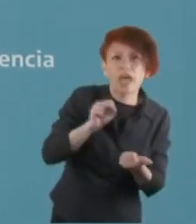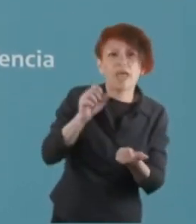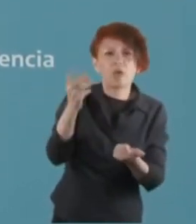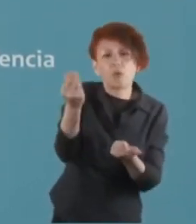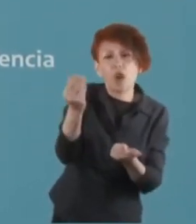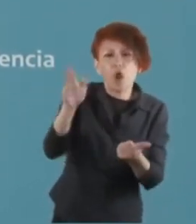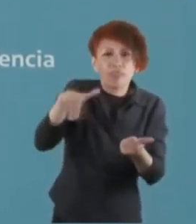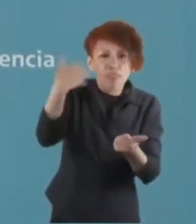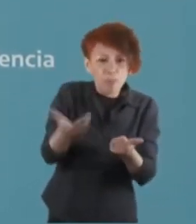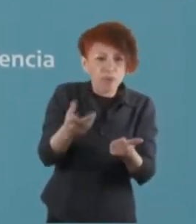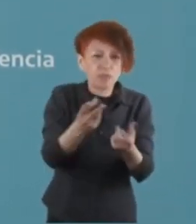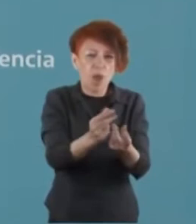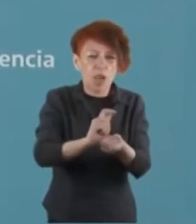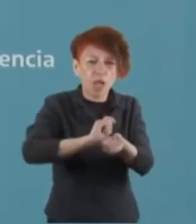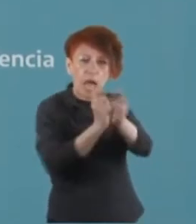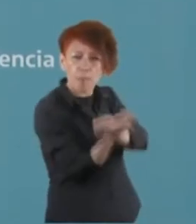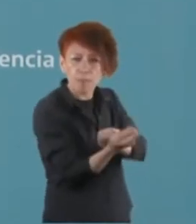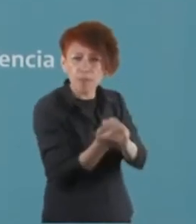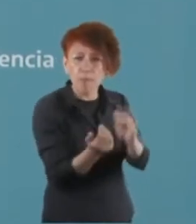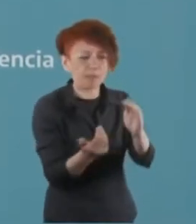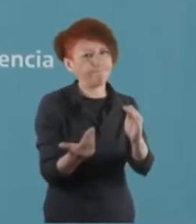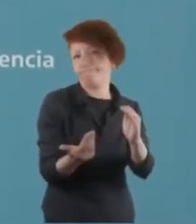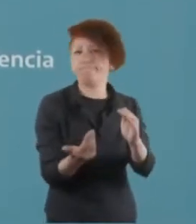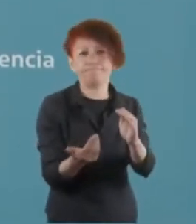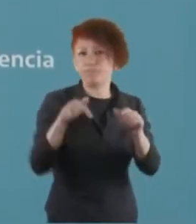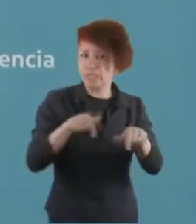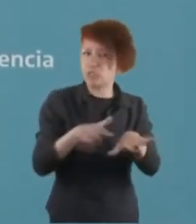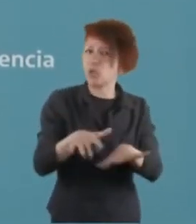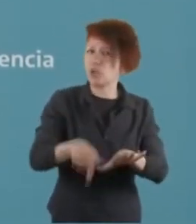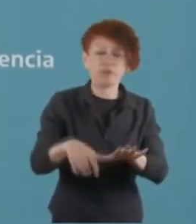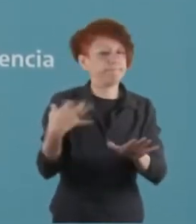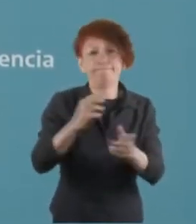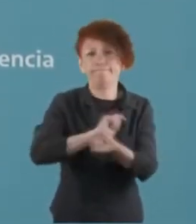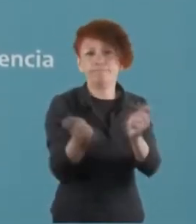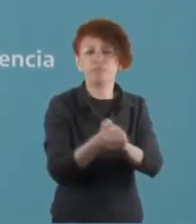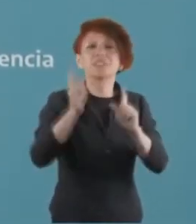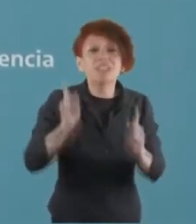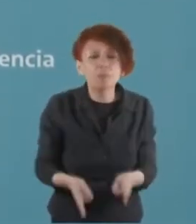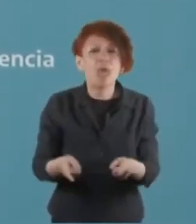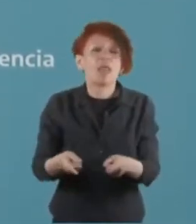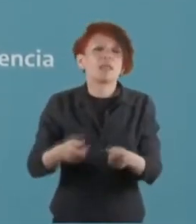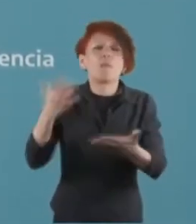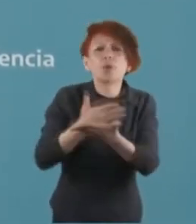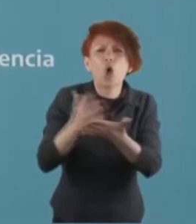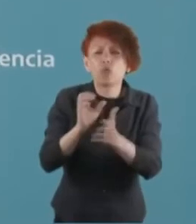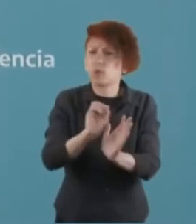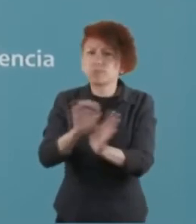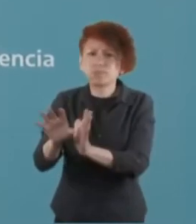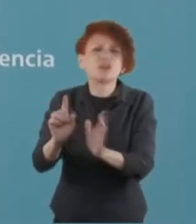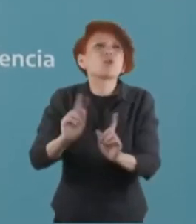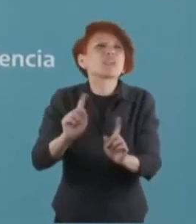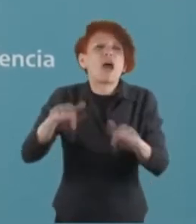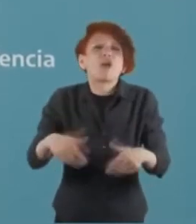en el producto a otro valor, que es una de las cosas que está pasando en este momento, y ordenar también el abastecimiento, porque si bien no hay